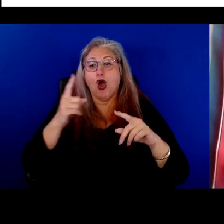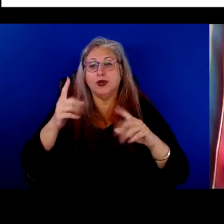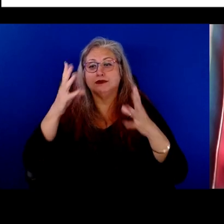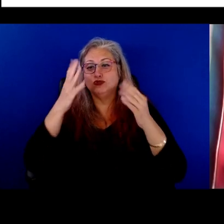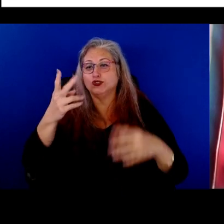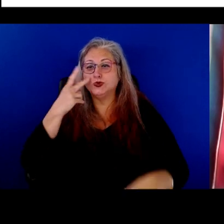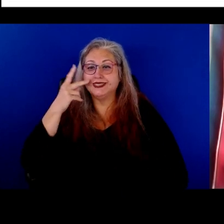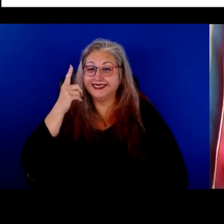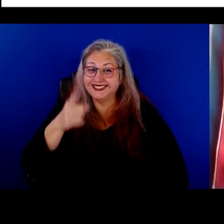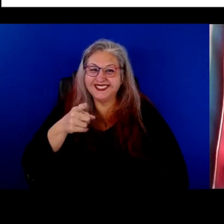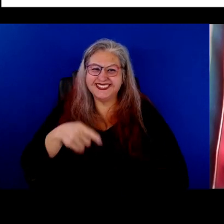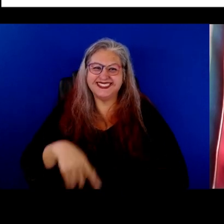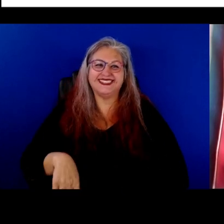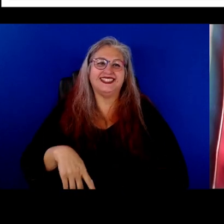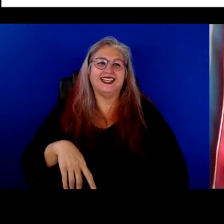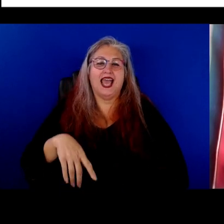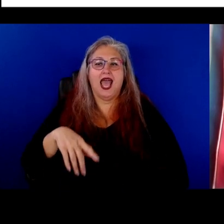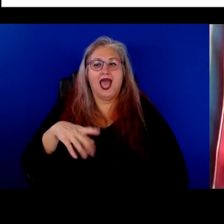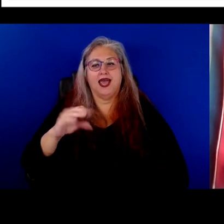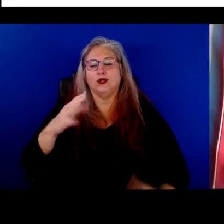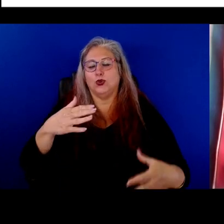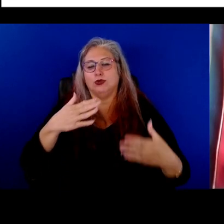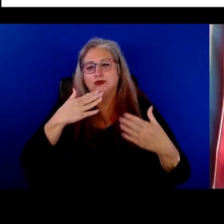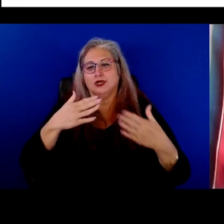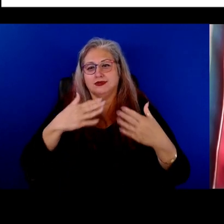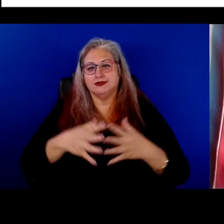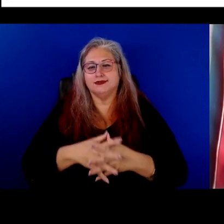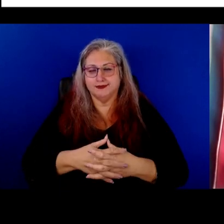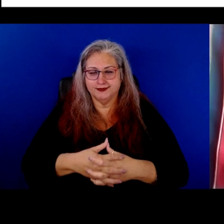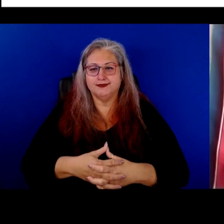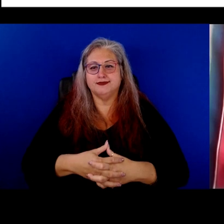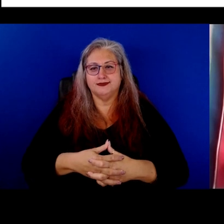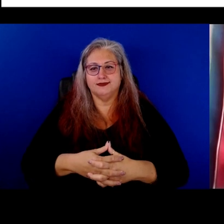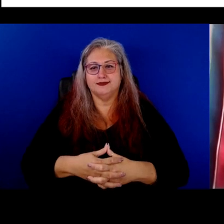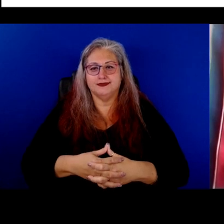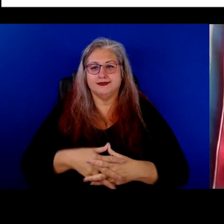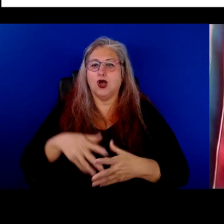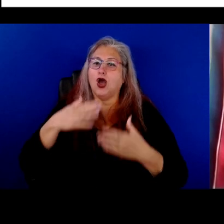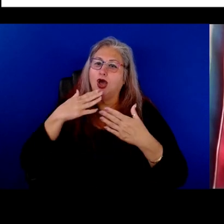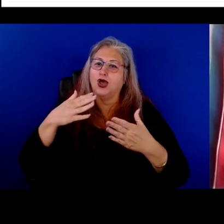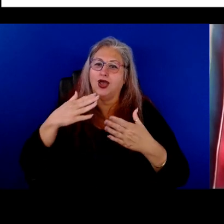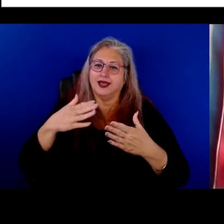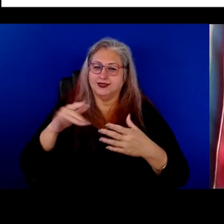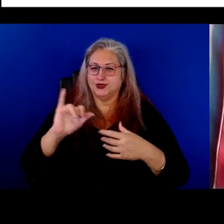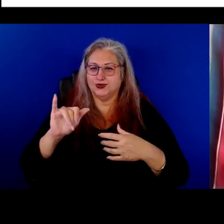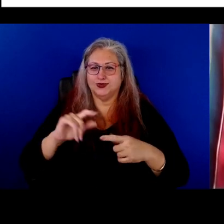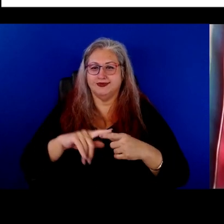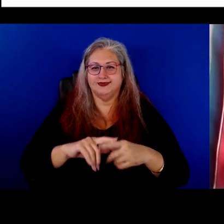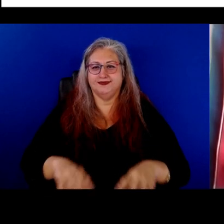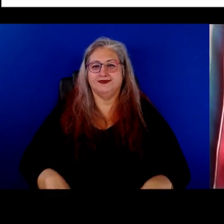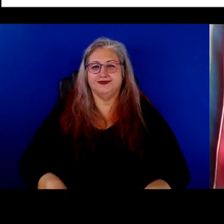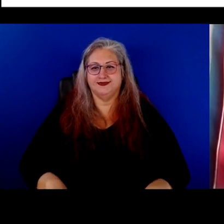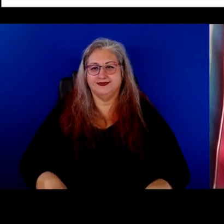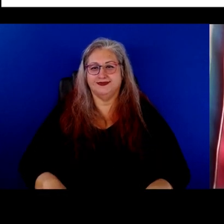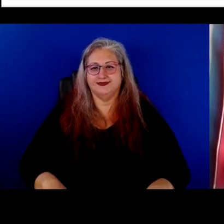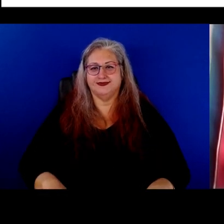to see you. And mil gracias por tantas cosas. Gracias a ustedes también. Bendiciones siempre.